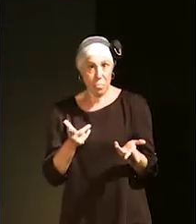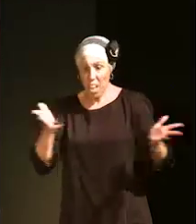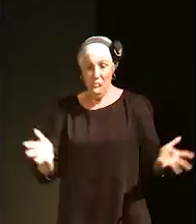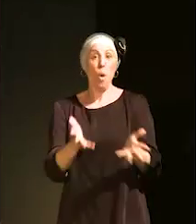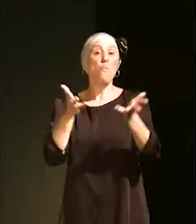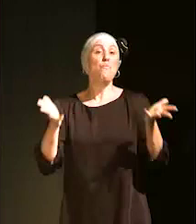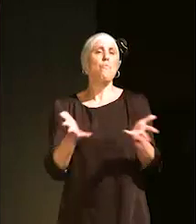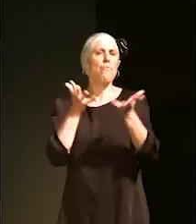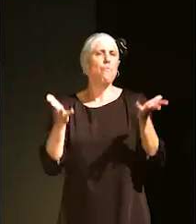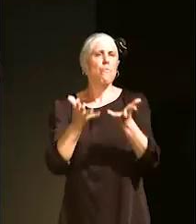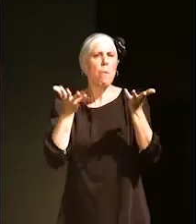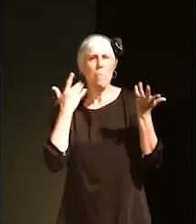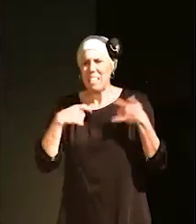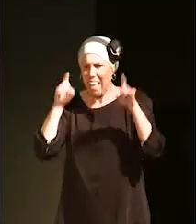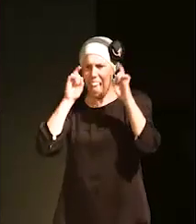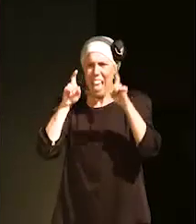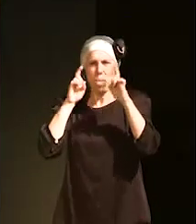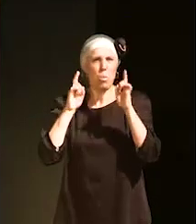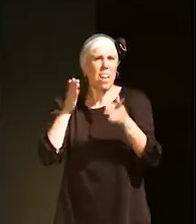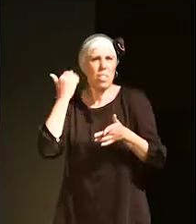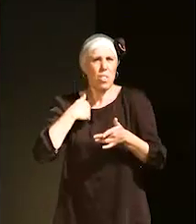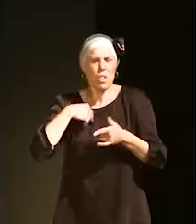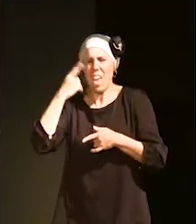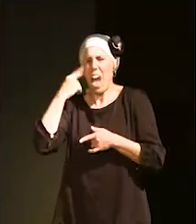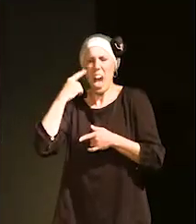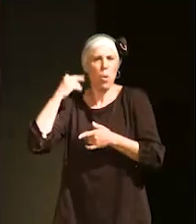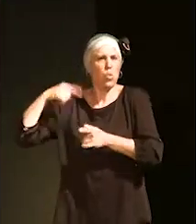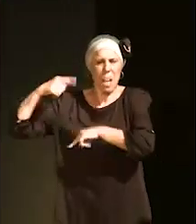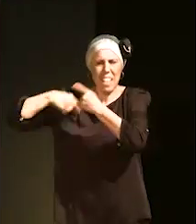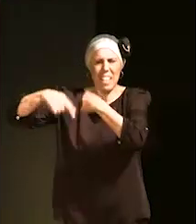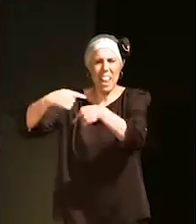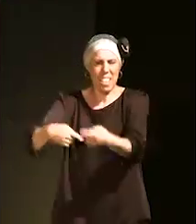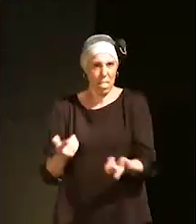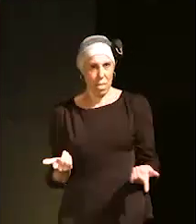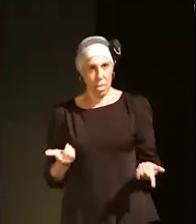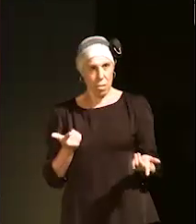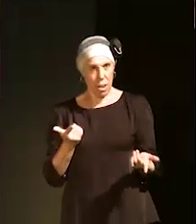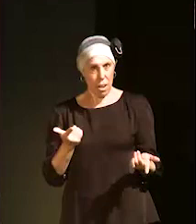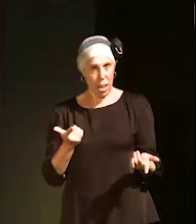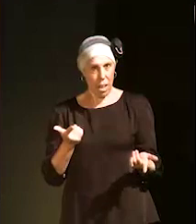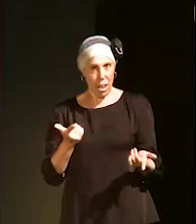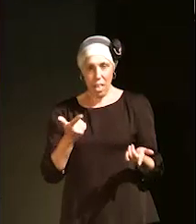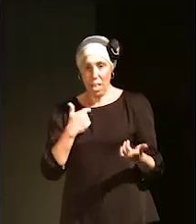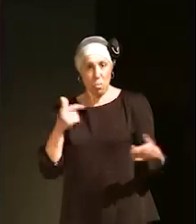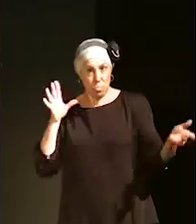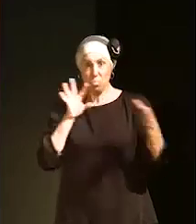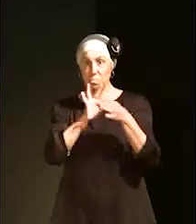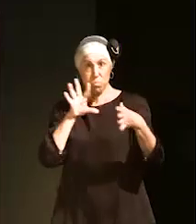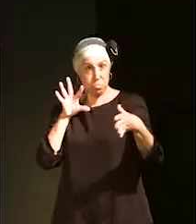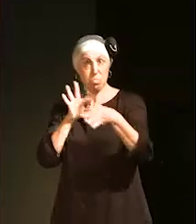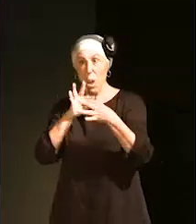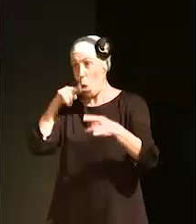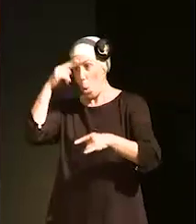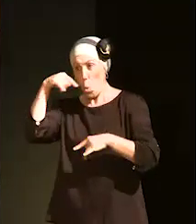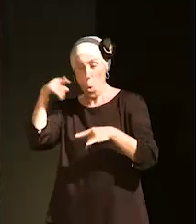enseñanza heredada con una visión eurocéntrica y desligada de las culturas vivas que como